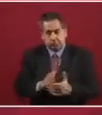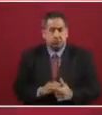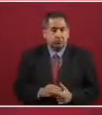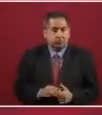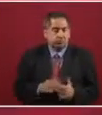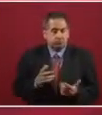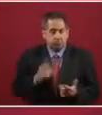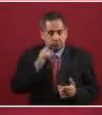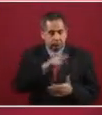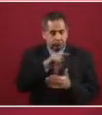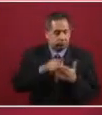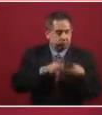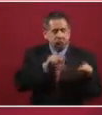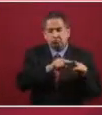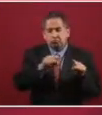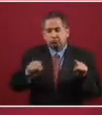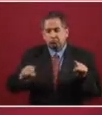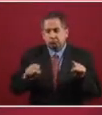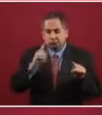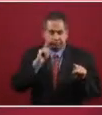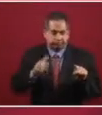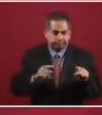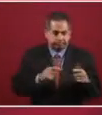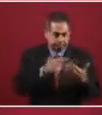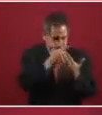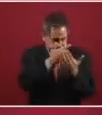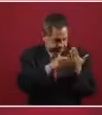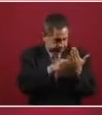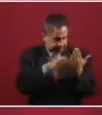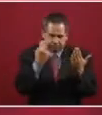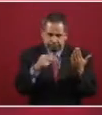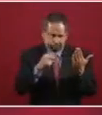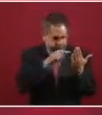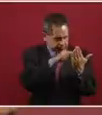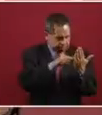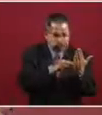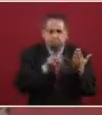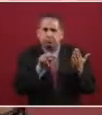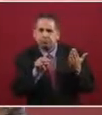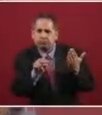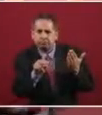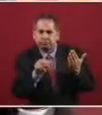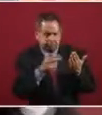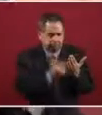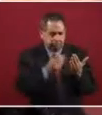¿sí?, al lugar más apartado. A ver, aparece de que se están entregando